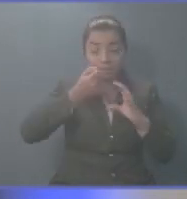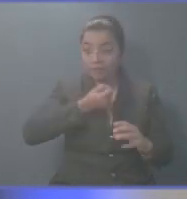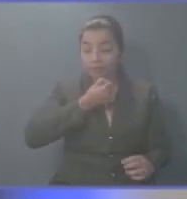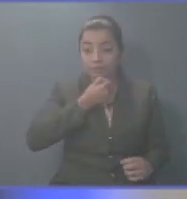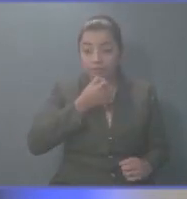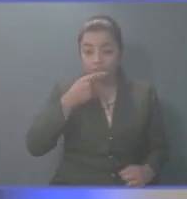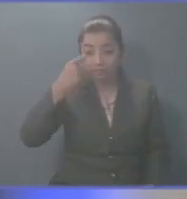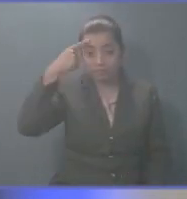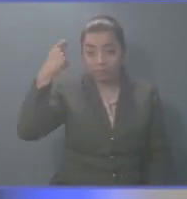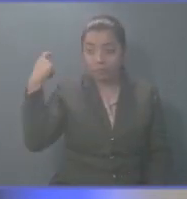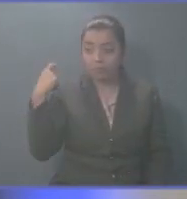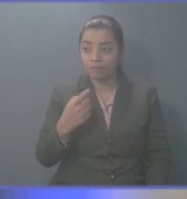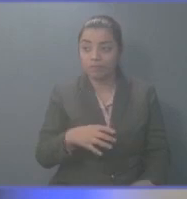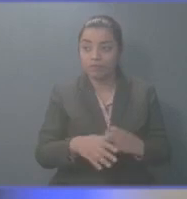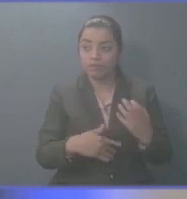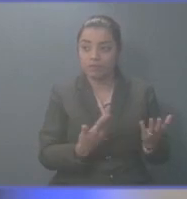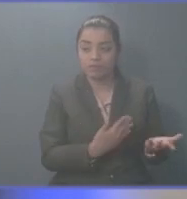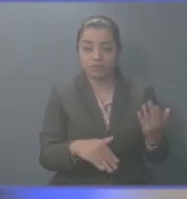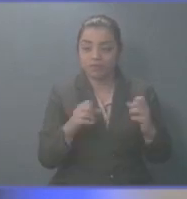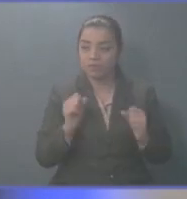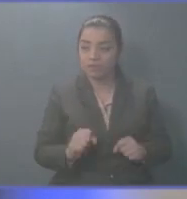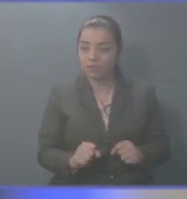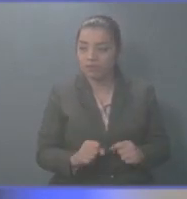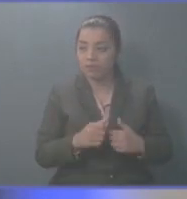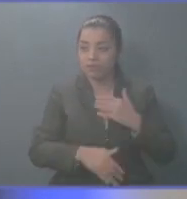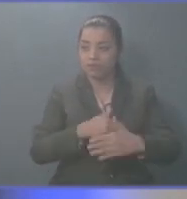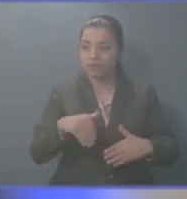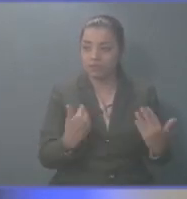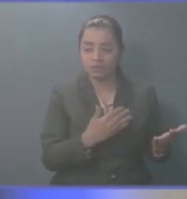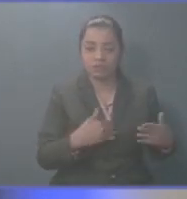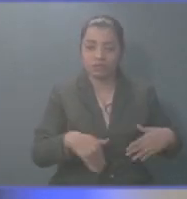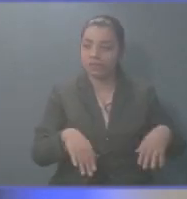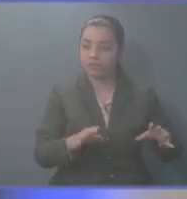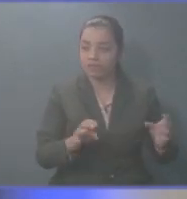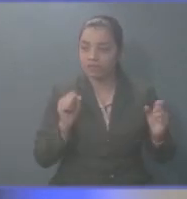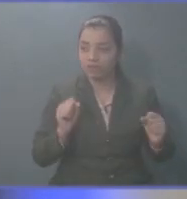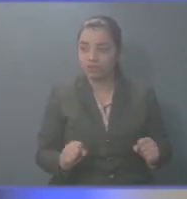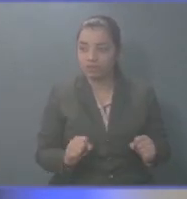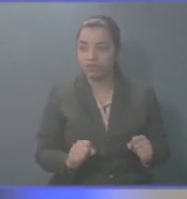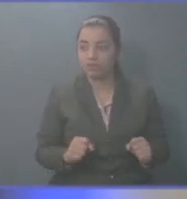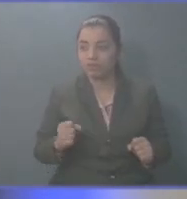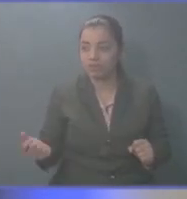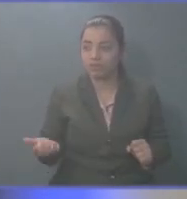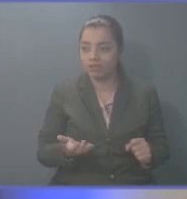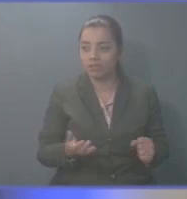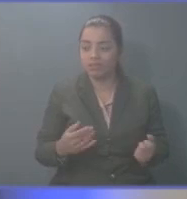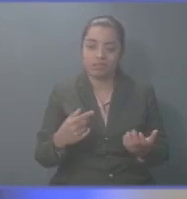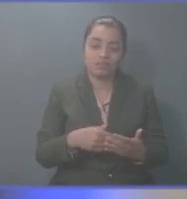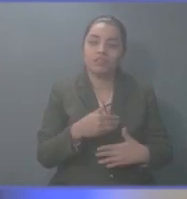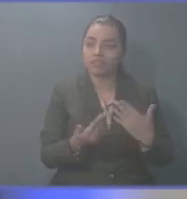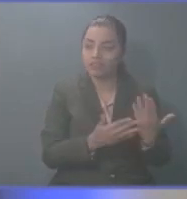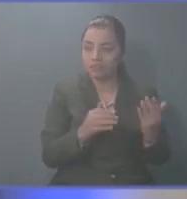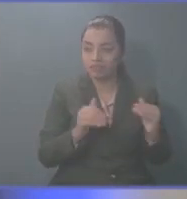recordarás que hubo un momento en que el presidente de ANDA, Felipe Rivas, viene y se declara en quiebra técnica, declara ANDA en quiebra